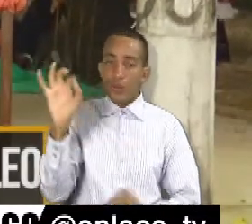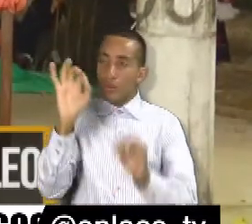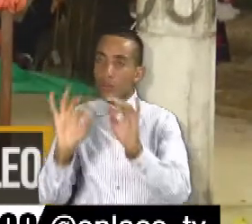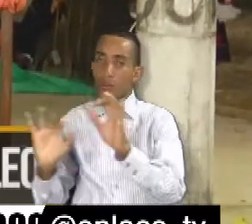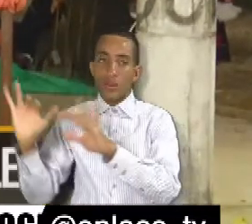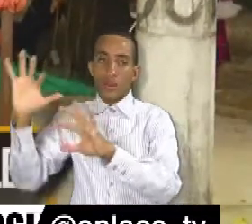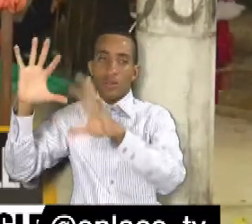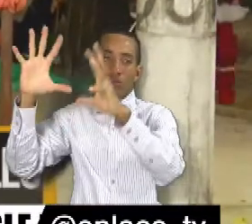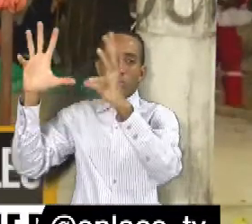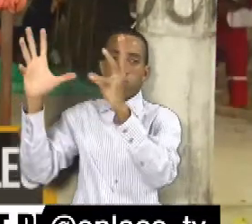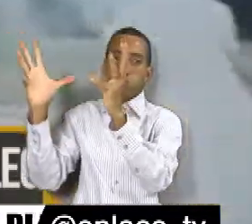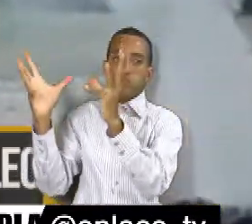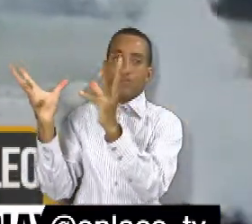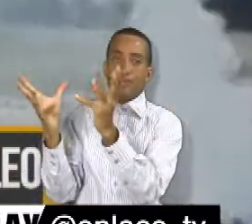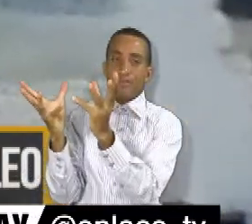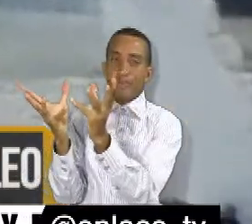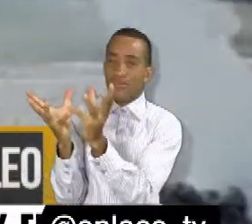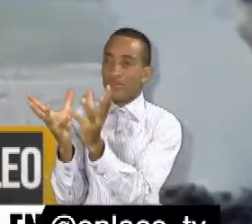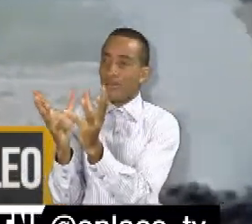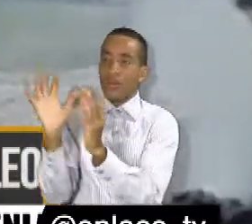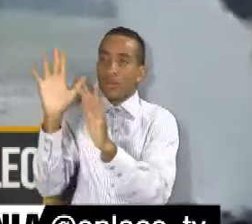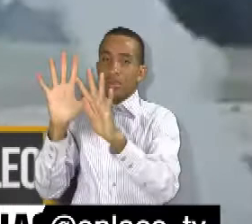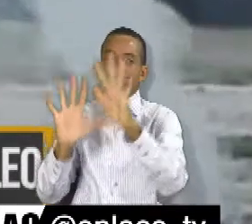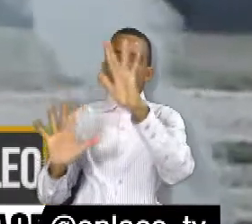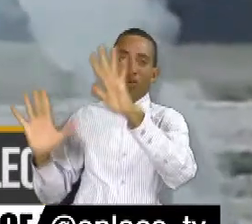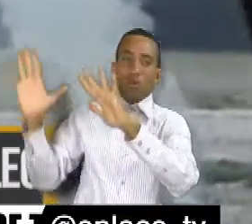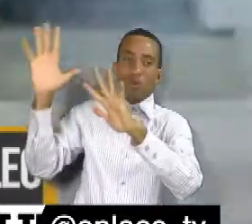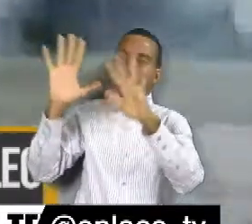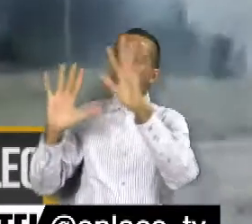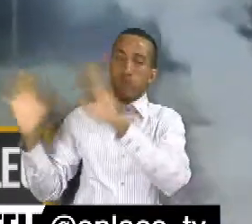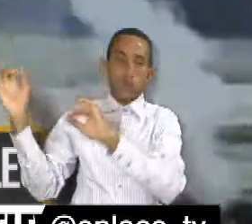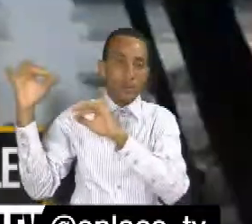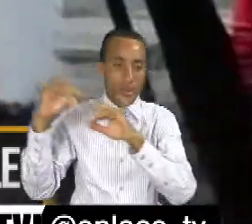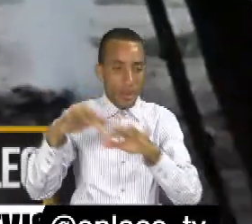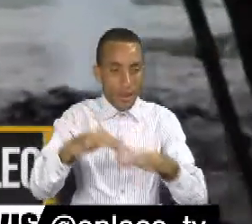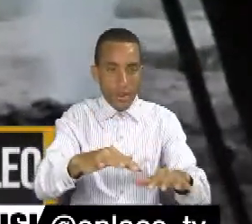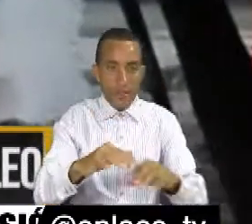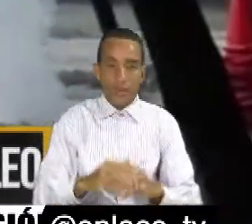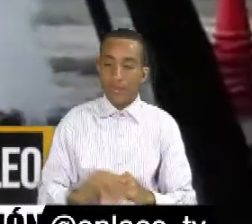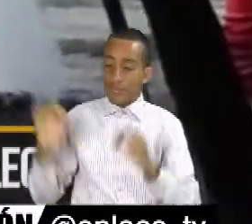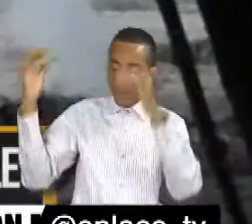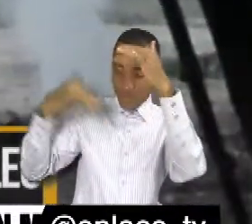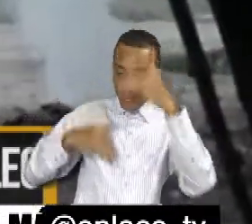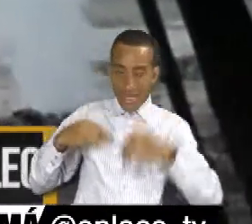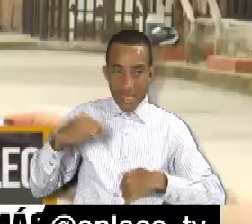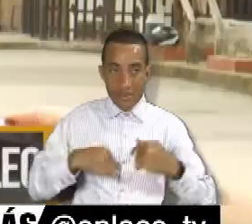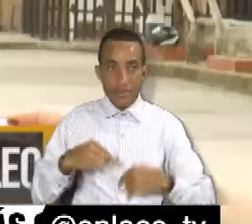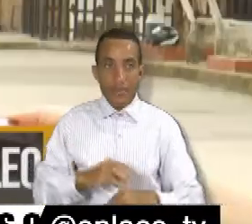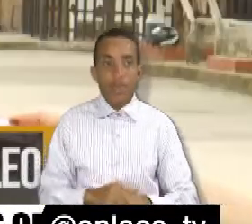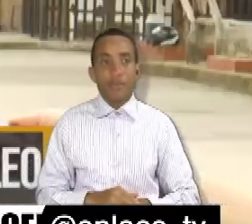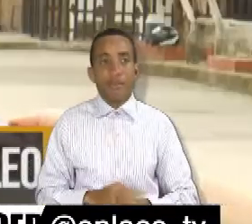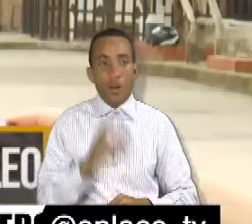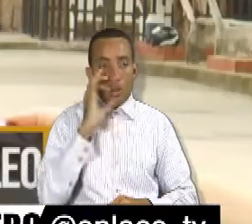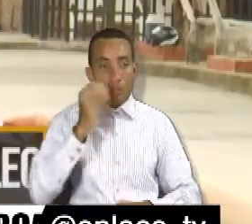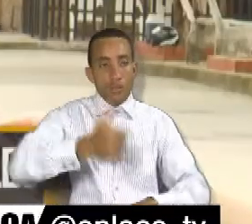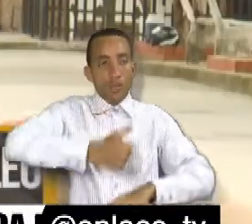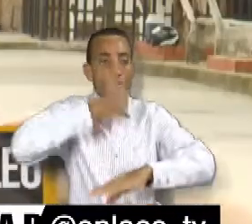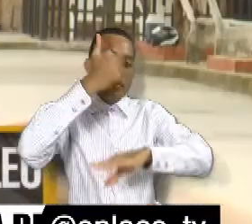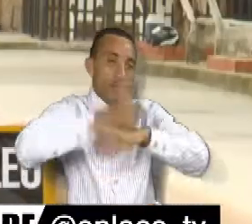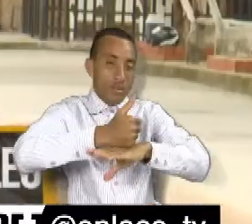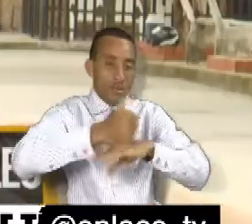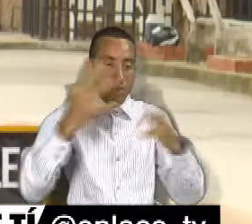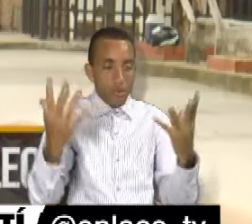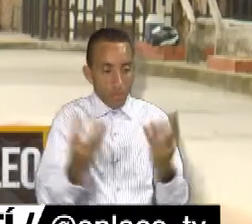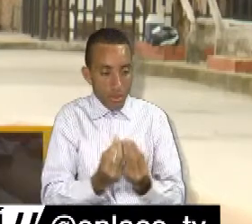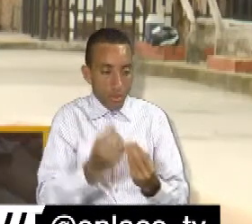la mañana de este jueves cuando adelantaban trabajo de limpieza en el lugar. Así lo narra el capataz de este grupo de trabajo. Comenzamos a realizar